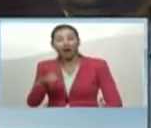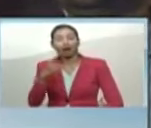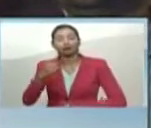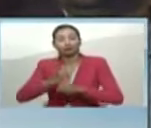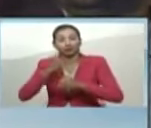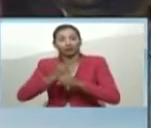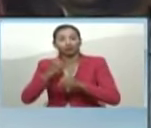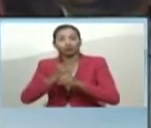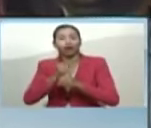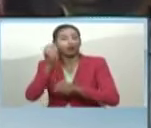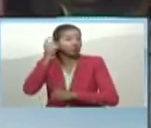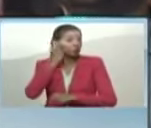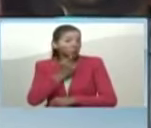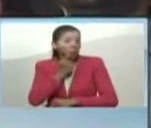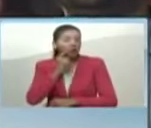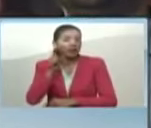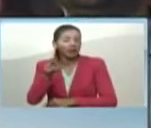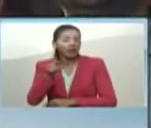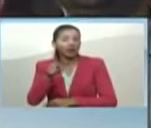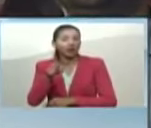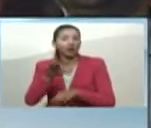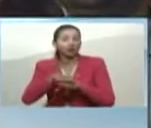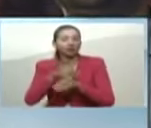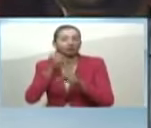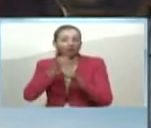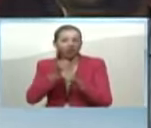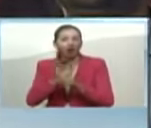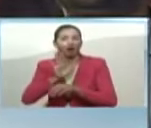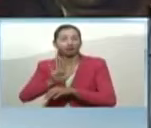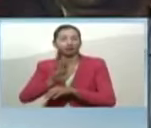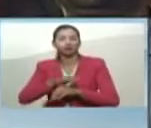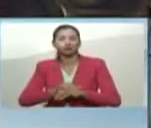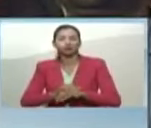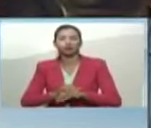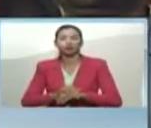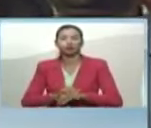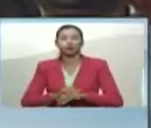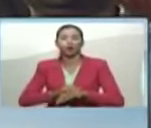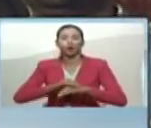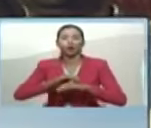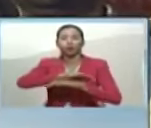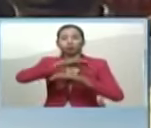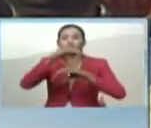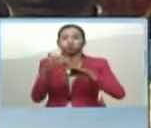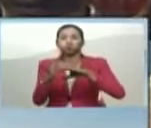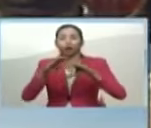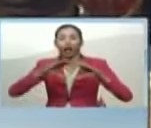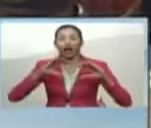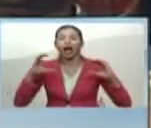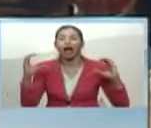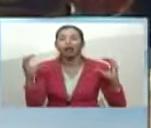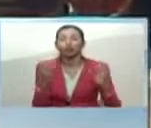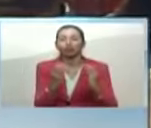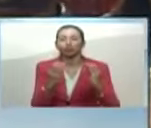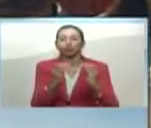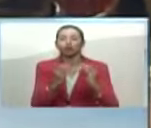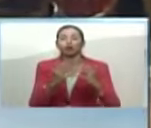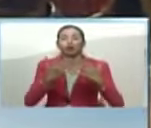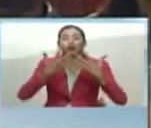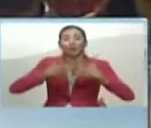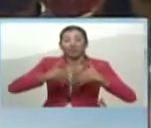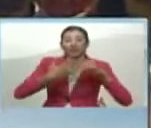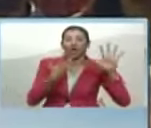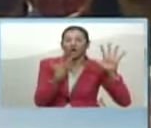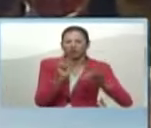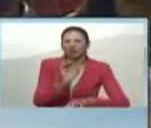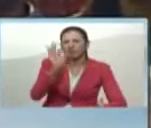empleo en Sucre, porque es el trabajo para sacar el lomo de atún. Entonces, las plantas estaban adecuadas, el 80%, muchas de